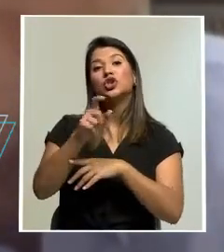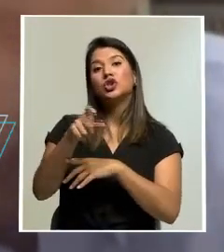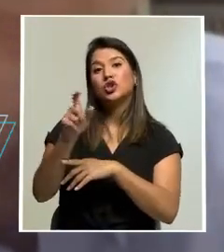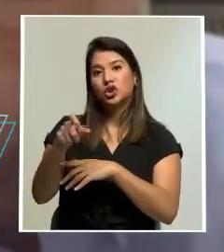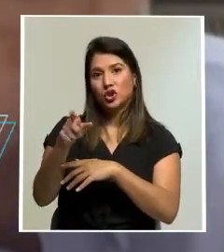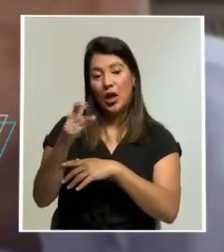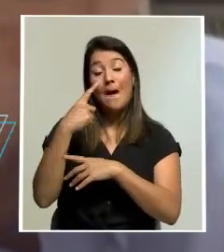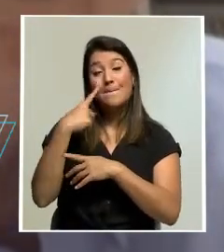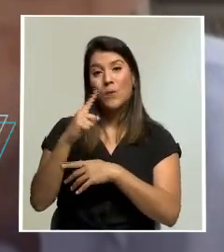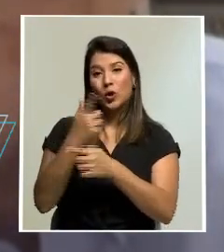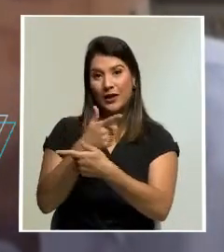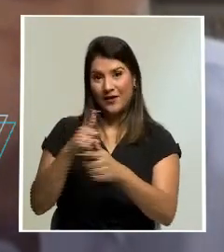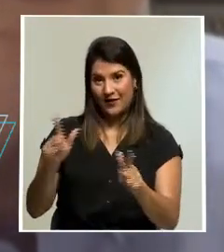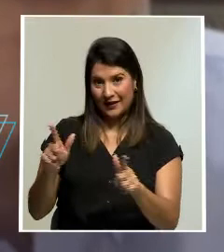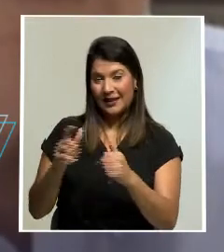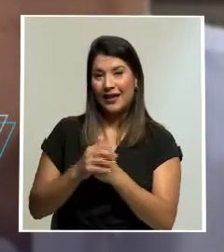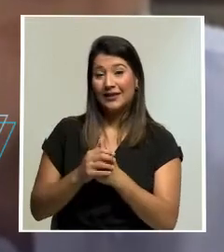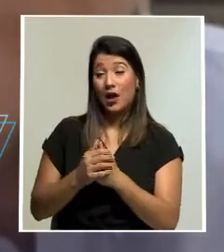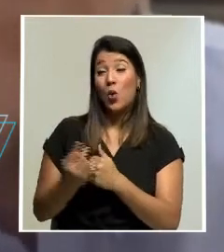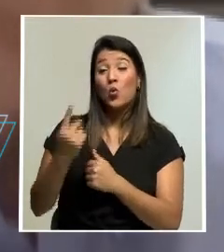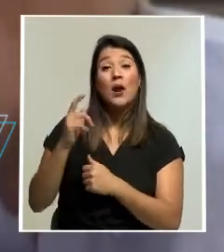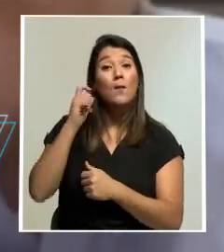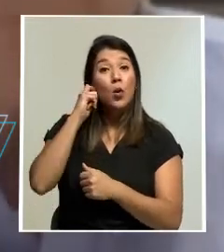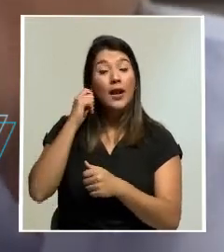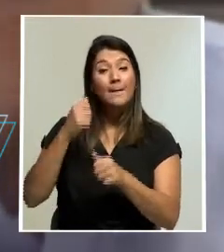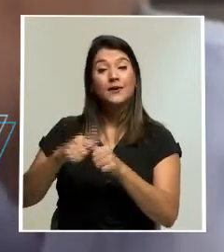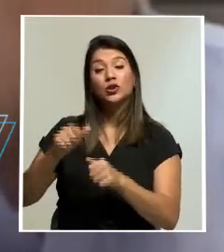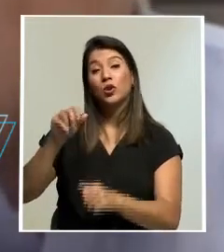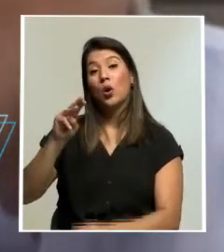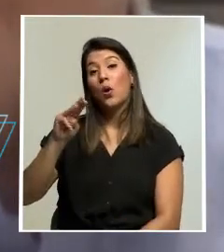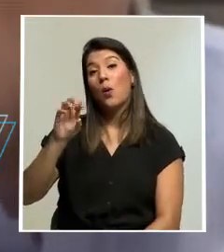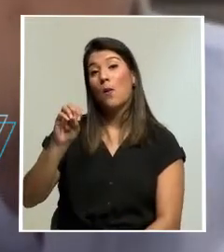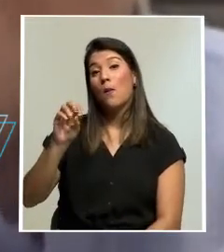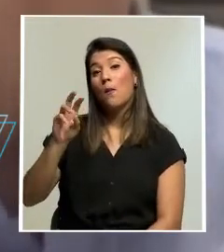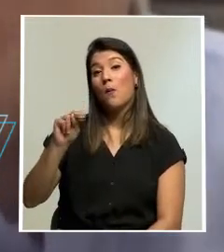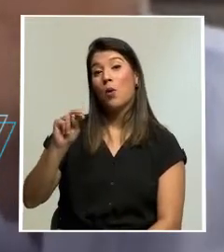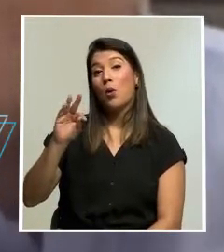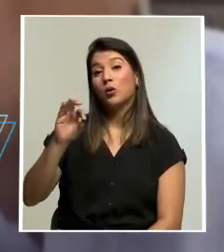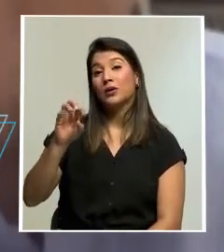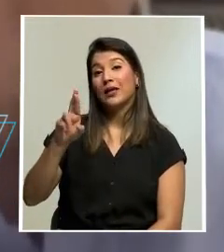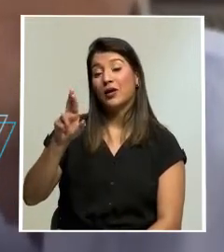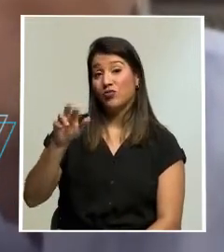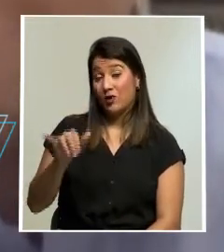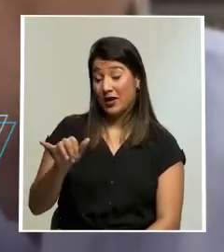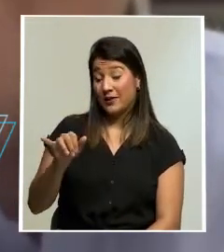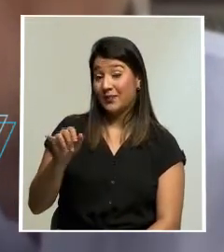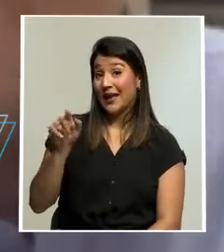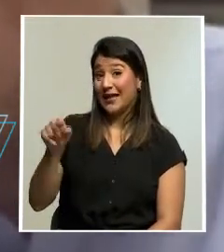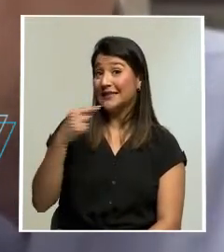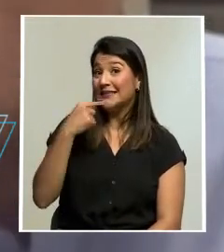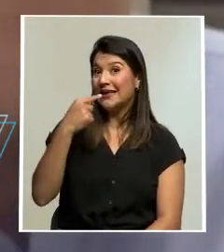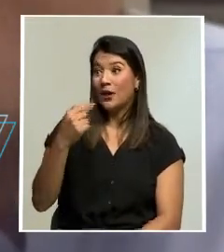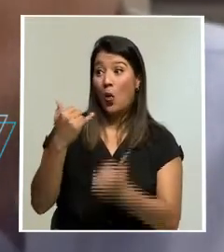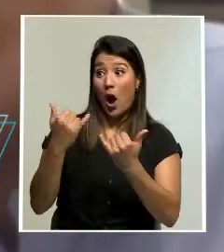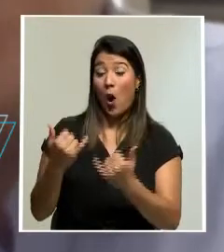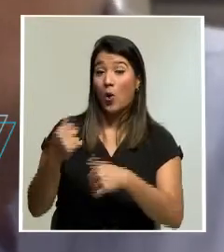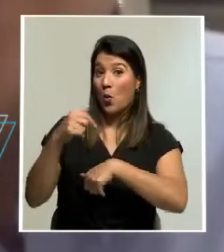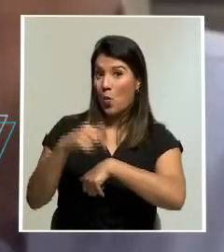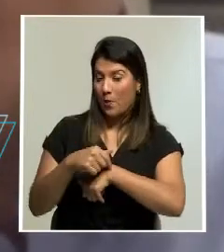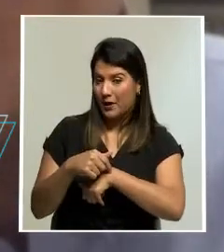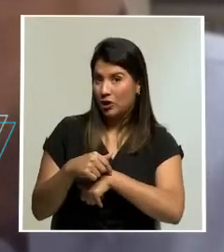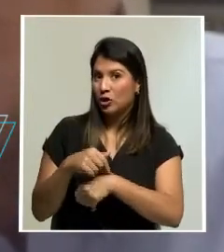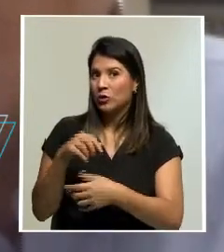Kitty Monterrey, y ella decía, bueno, estamos frente a una encrucijada y en un momento determinado, que no es